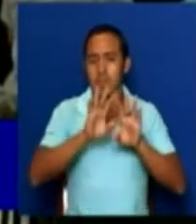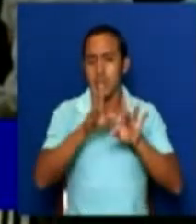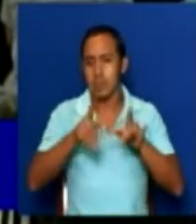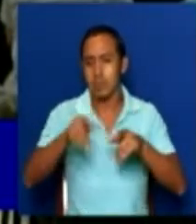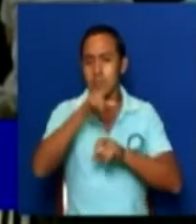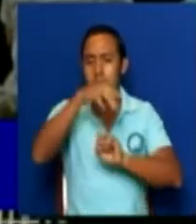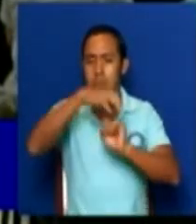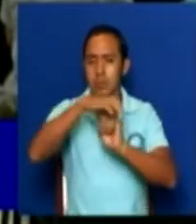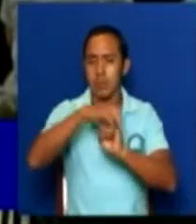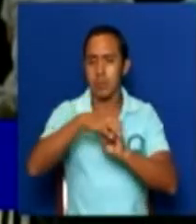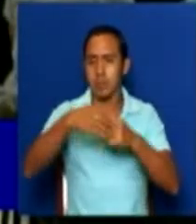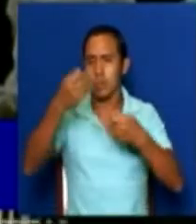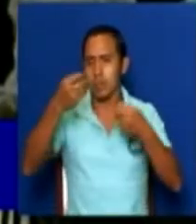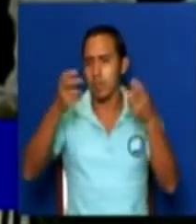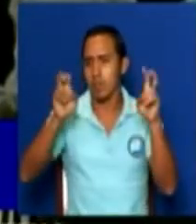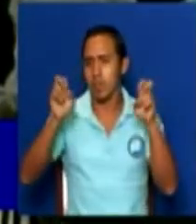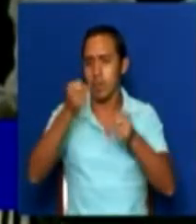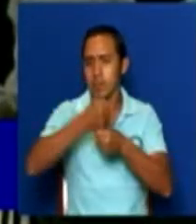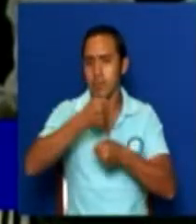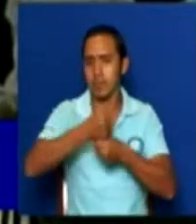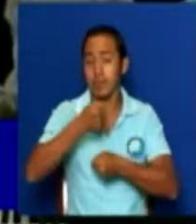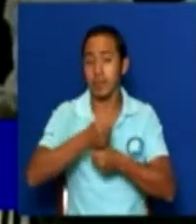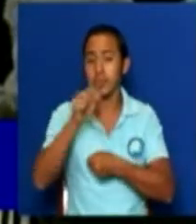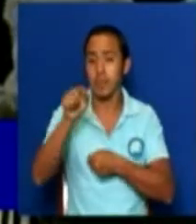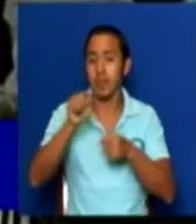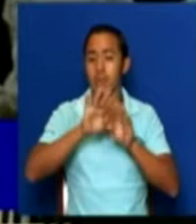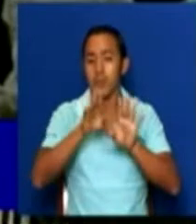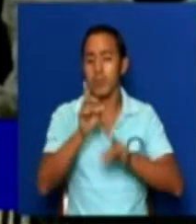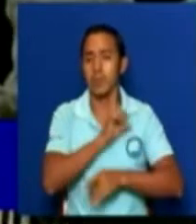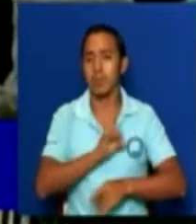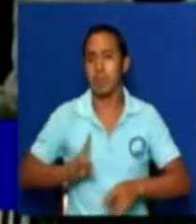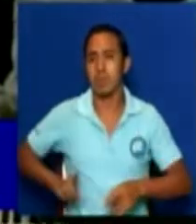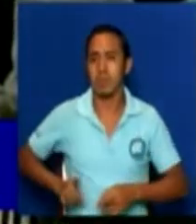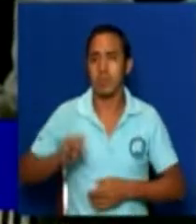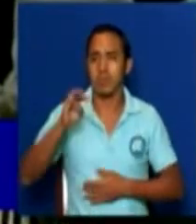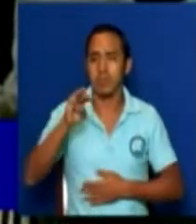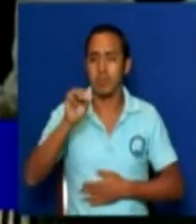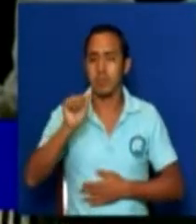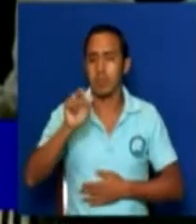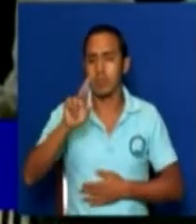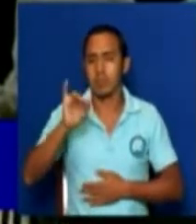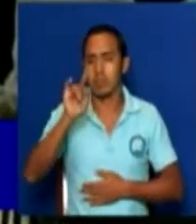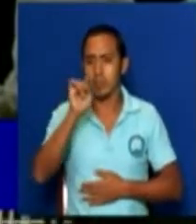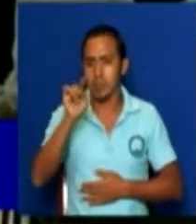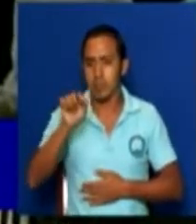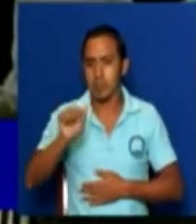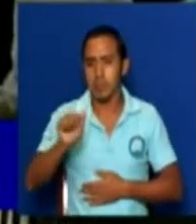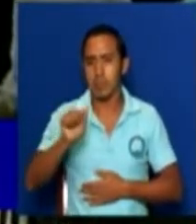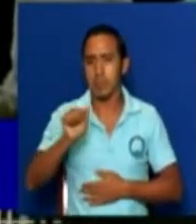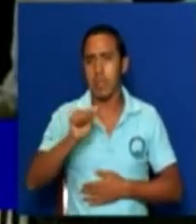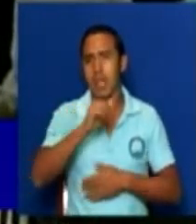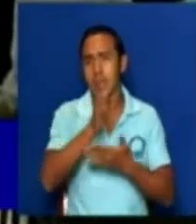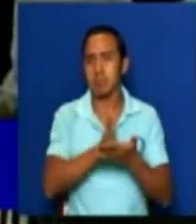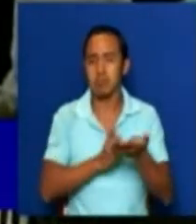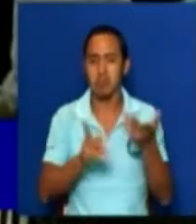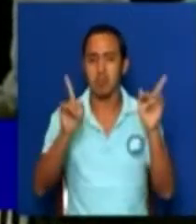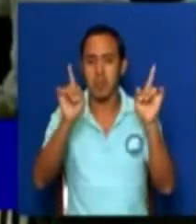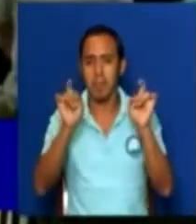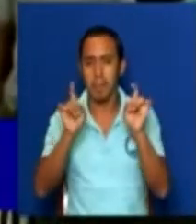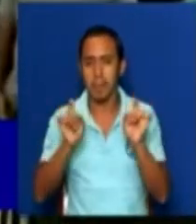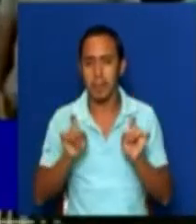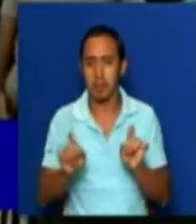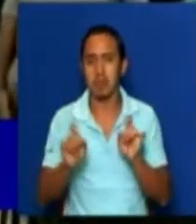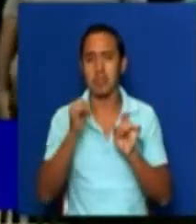de Asuntos Laborales. Así que la diputada Marixa Espinales tratará de dar respuesta, pues, a algunos de los planteamientos